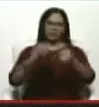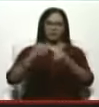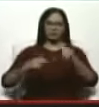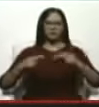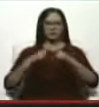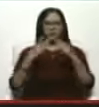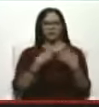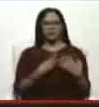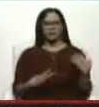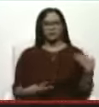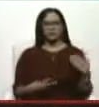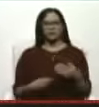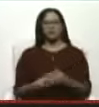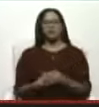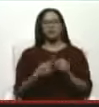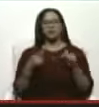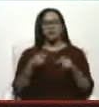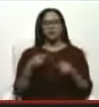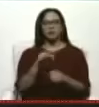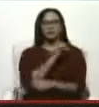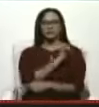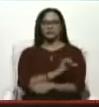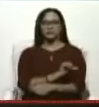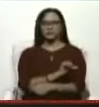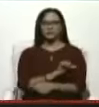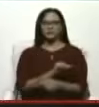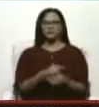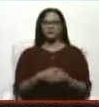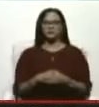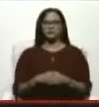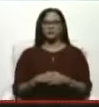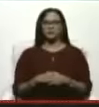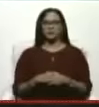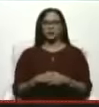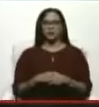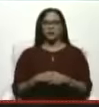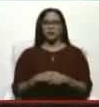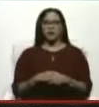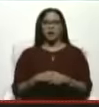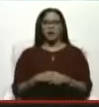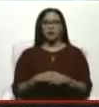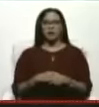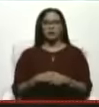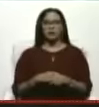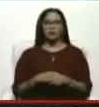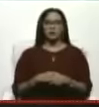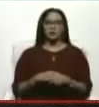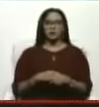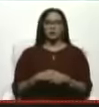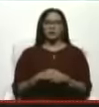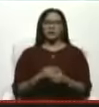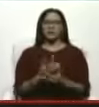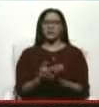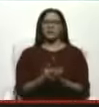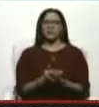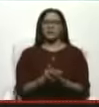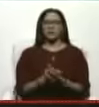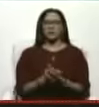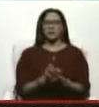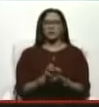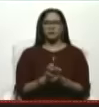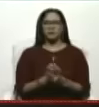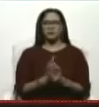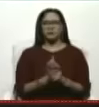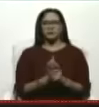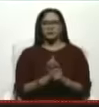la vicepresidenta, y de ahí surgen las lesiones sufridas, que sin embargo, y esto es bueno recalcarlo, el propio presidente ha destacado que no son de gravedad y que